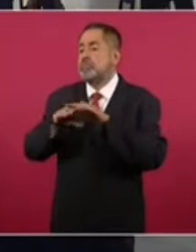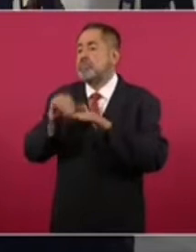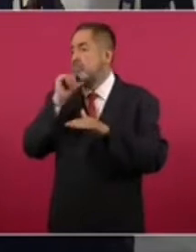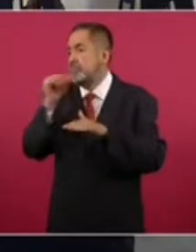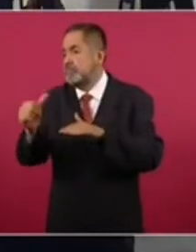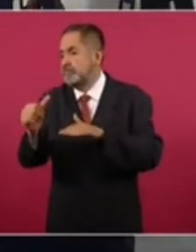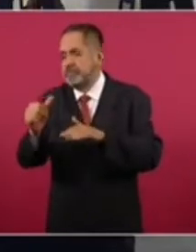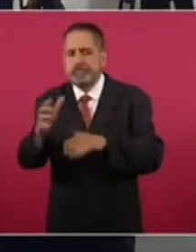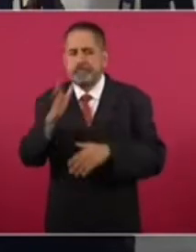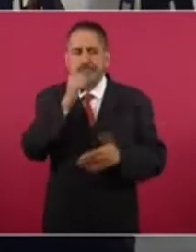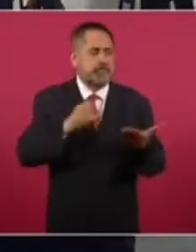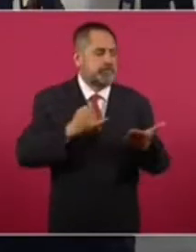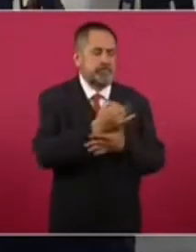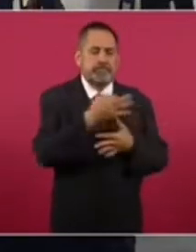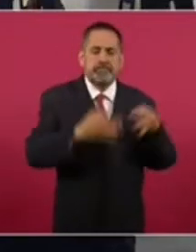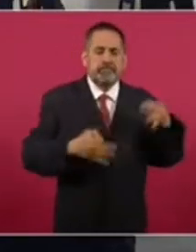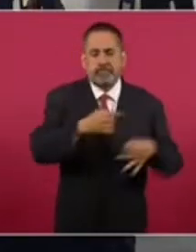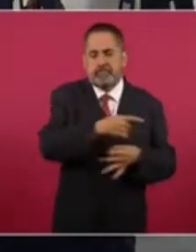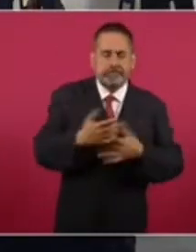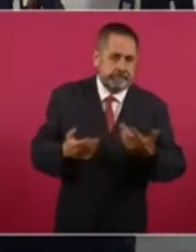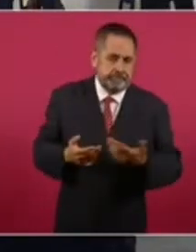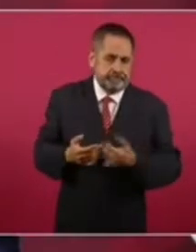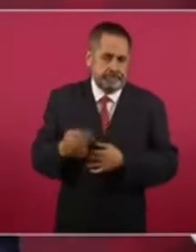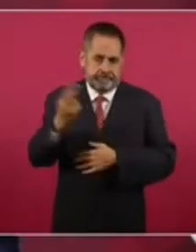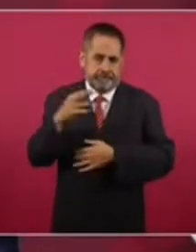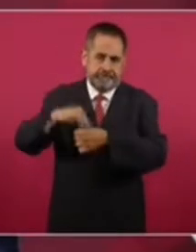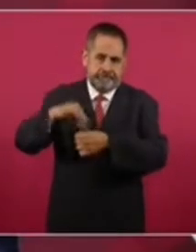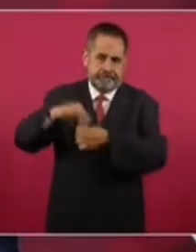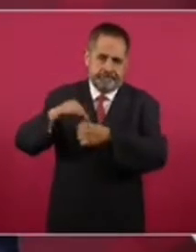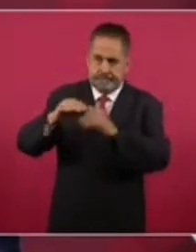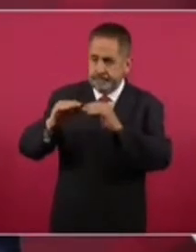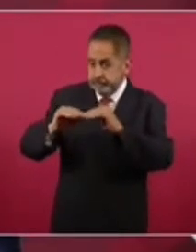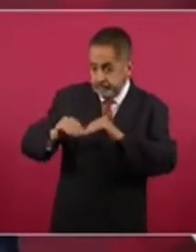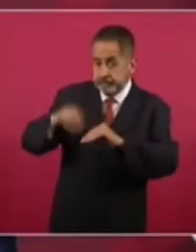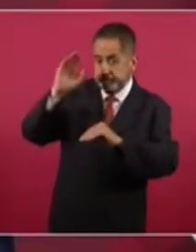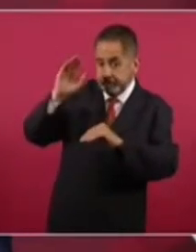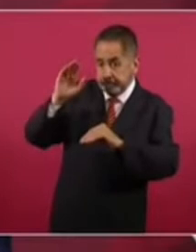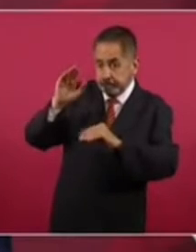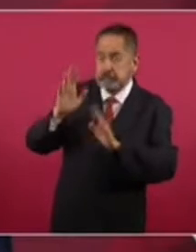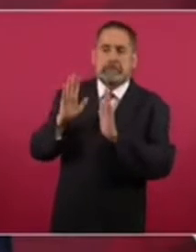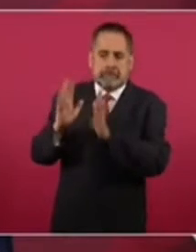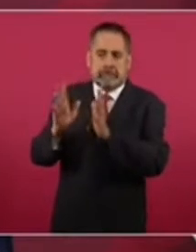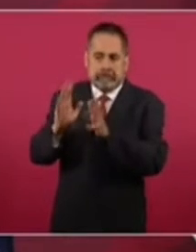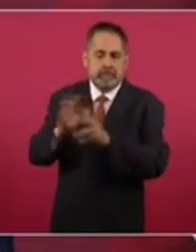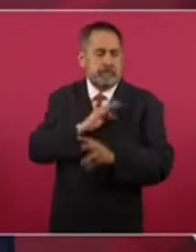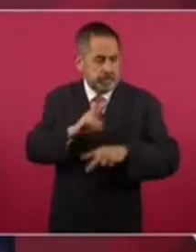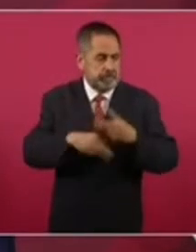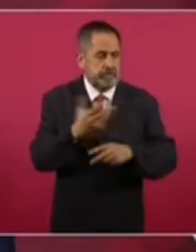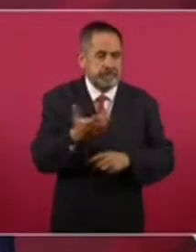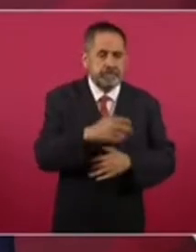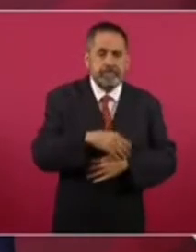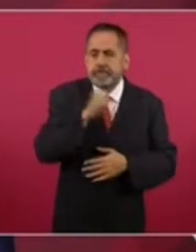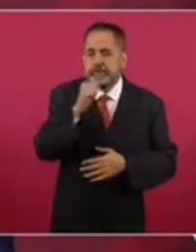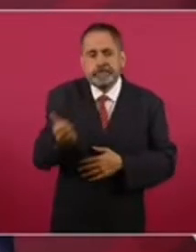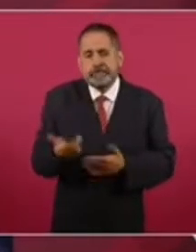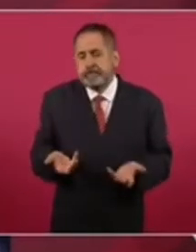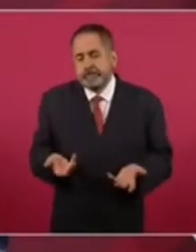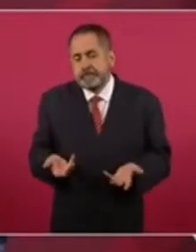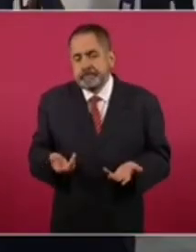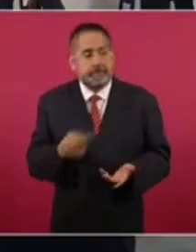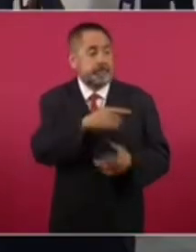con el número de votos o de participantes y no